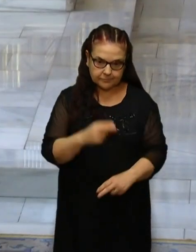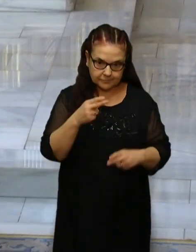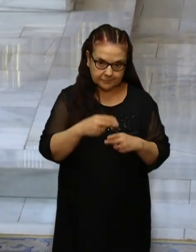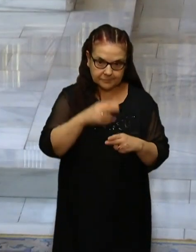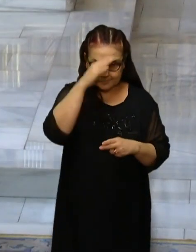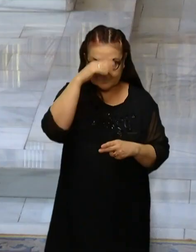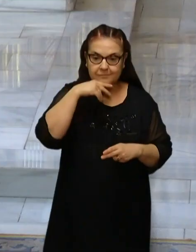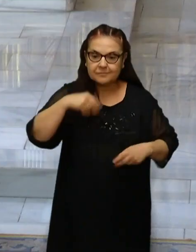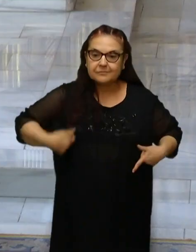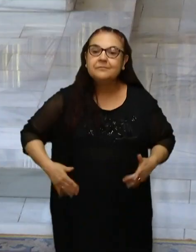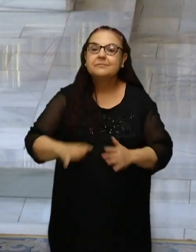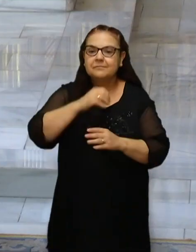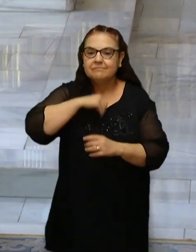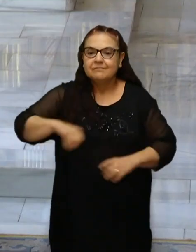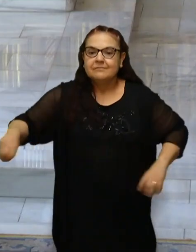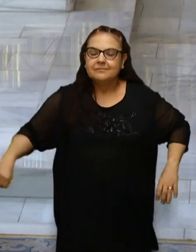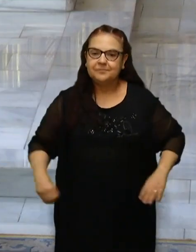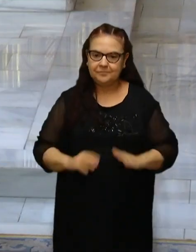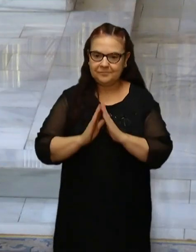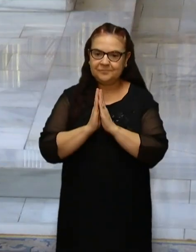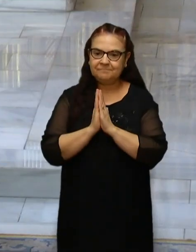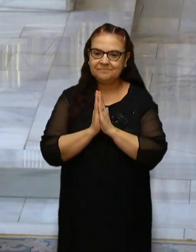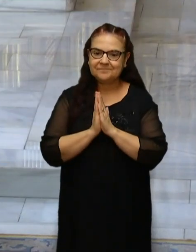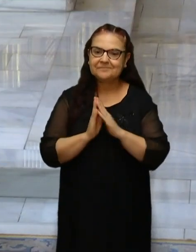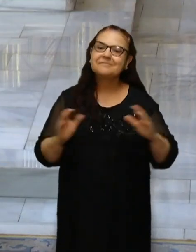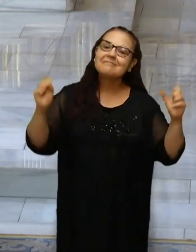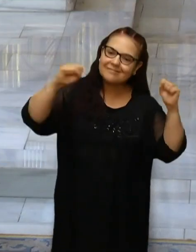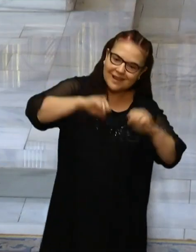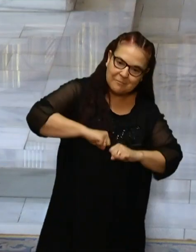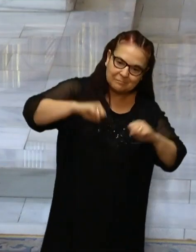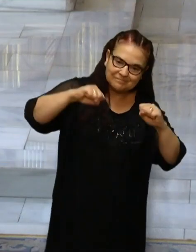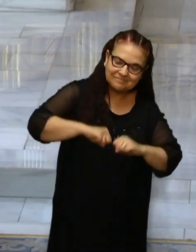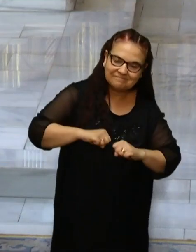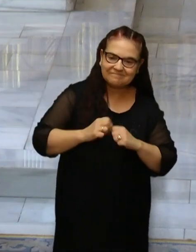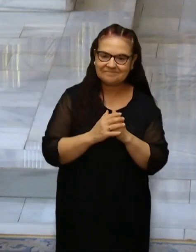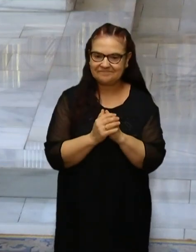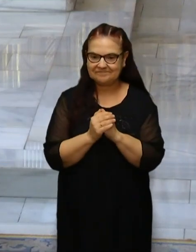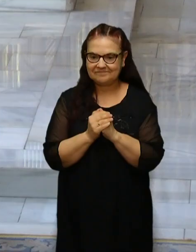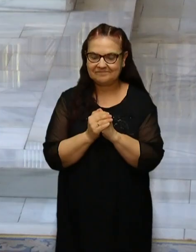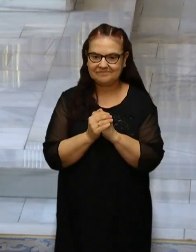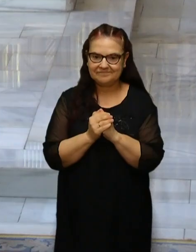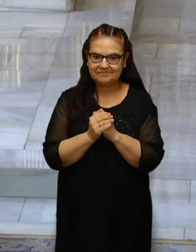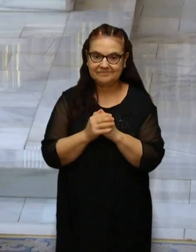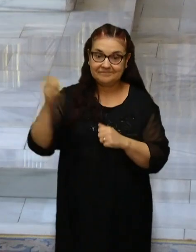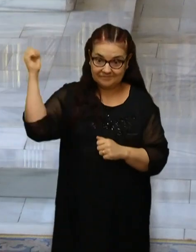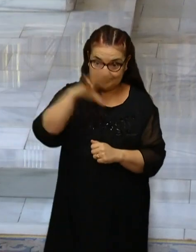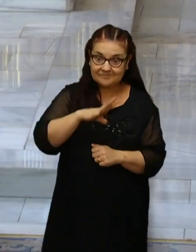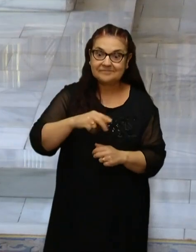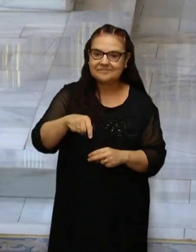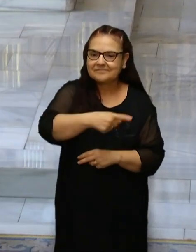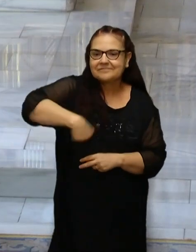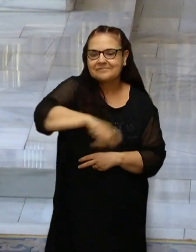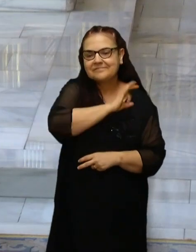En el nombre del Padre, y del Hijo, y del Espíritu Santo. Amén. La gracia de